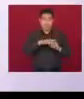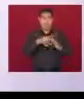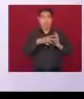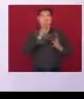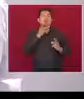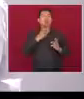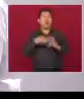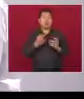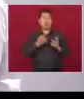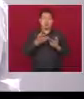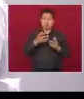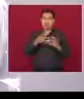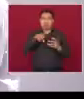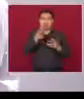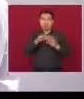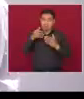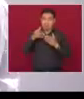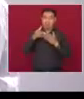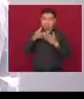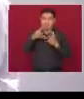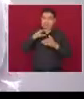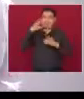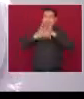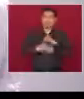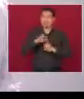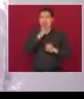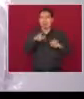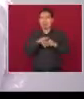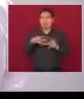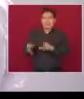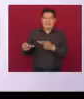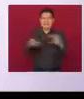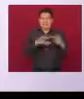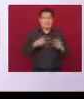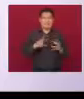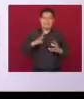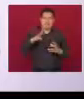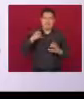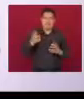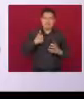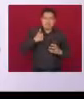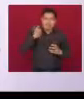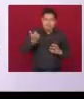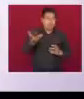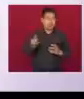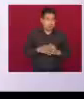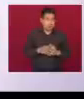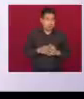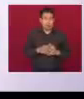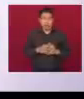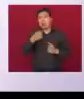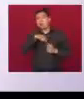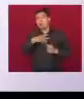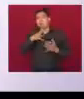tiempo para terminar de entregar todos los yacimientos y consumar esa gran infamia. Con nuestro triunfo